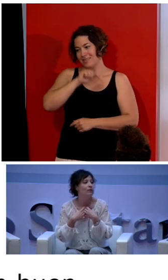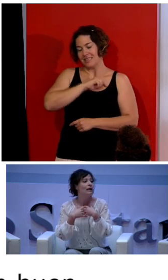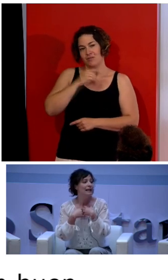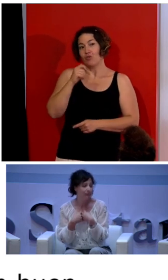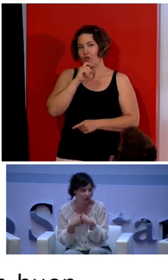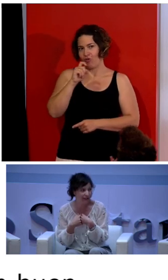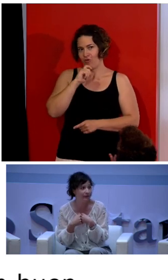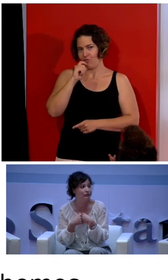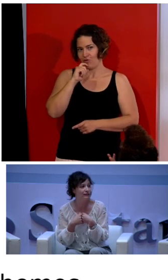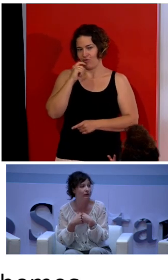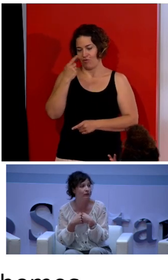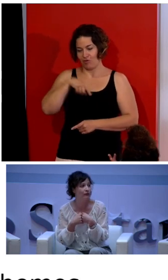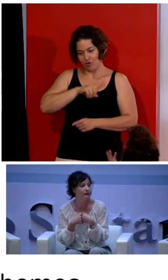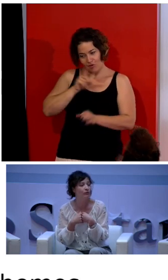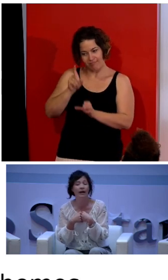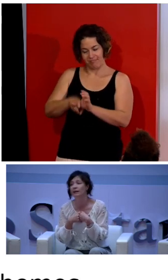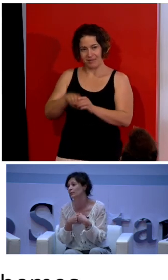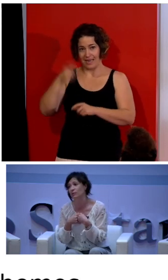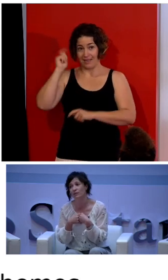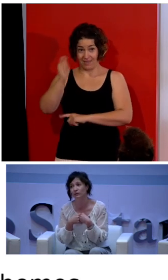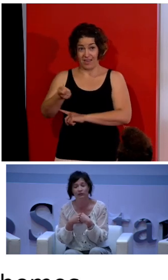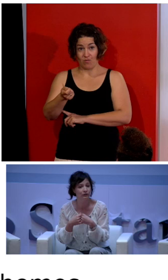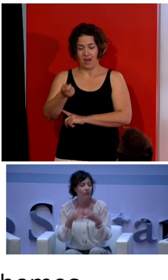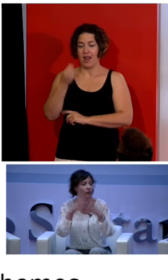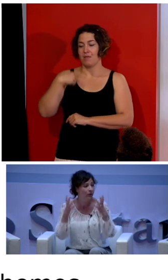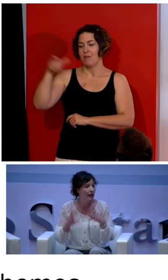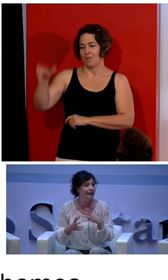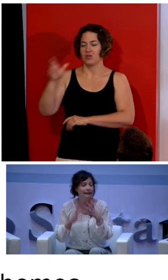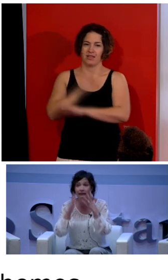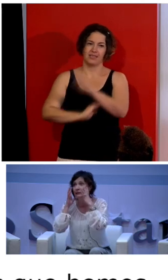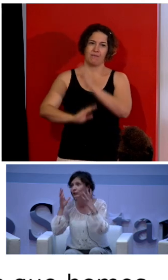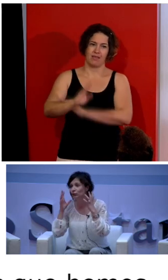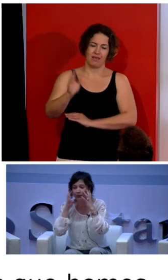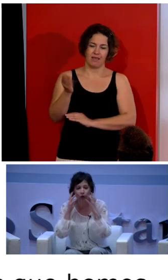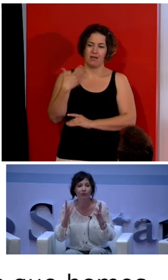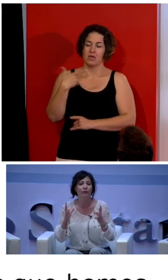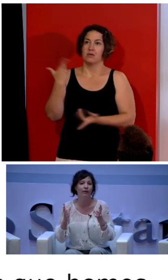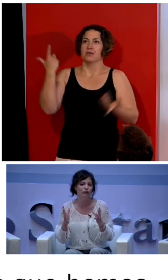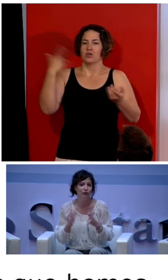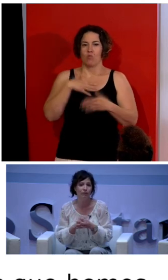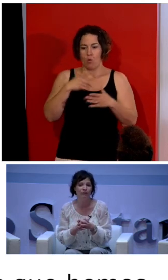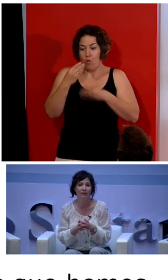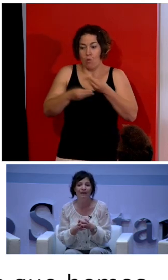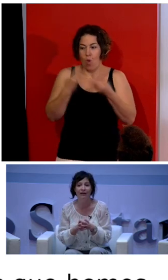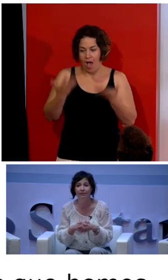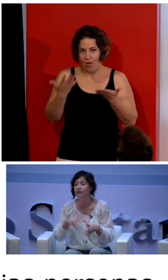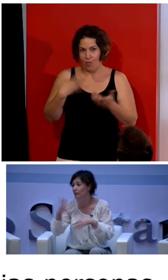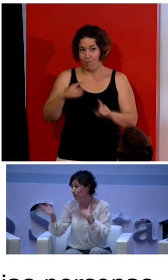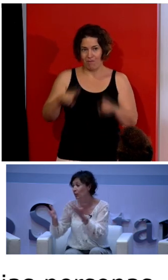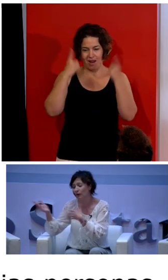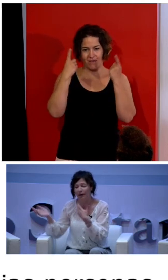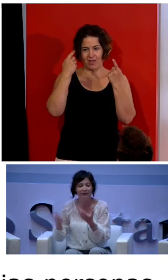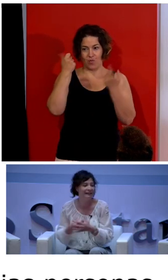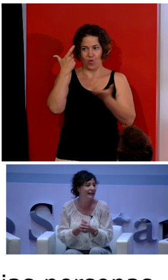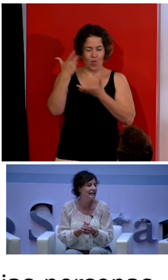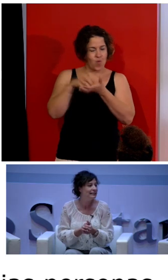proceso, las personas que hemos estado dentro del tribunal y las propias personas, ¿no? Un poco ante, Dios mío, cómo abordamos esto por primera vez, ha sido